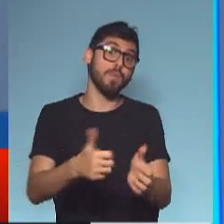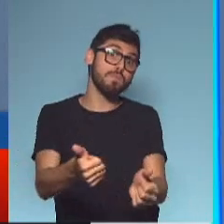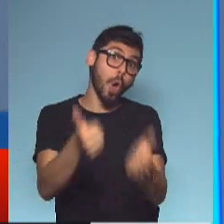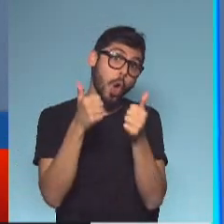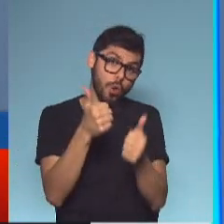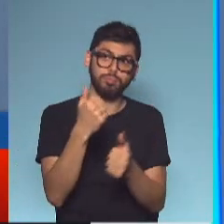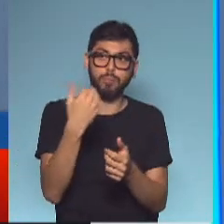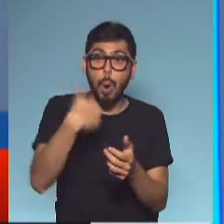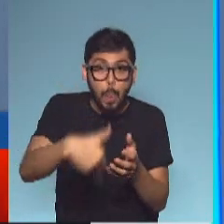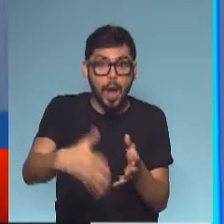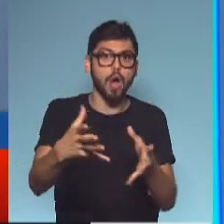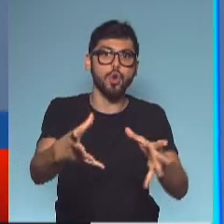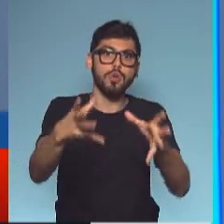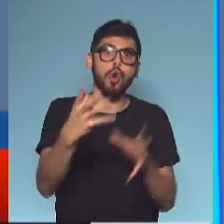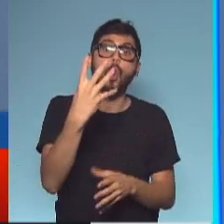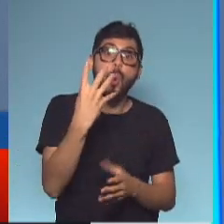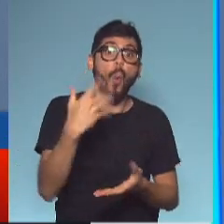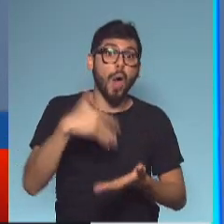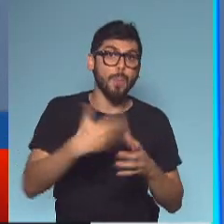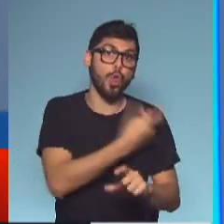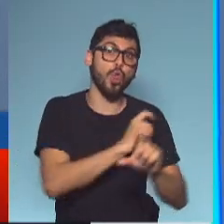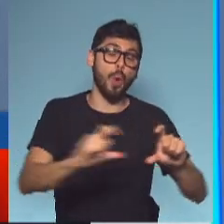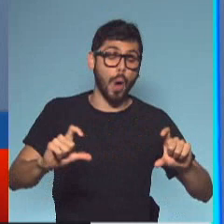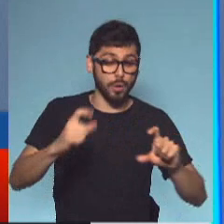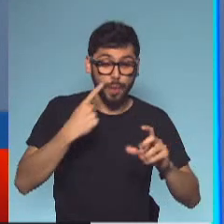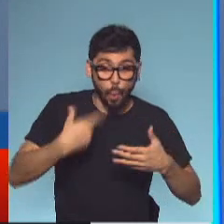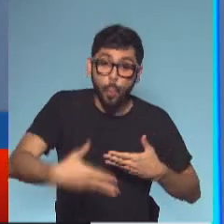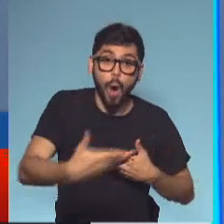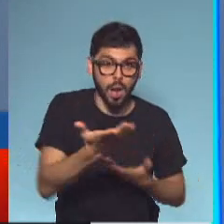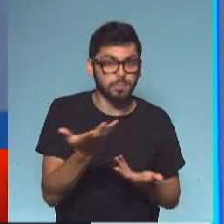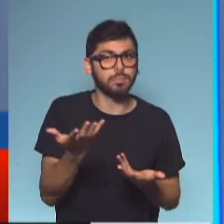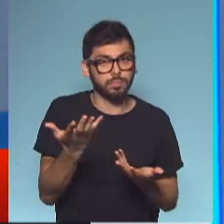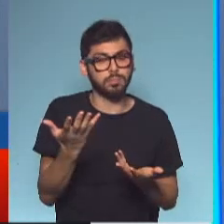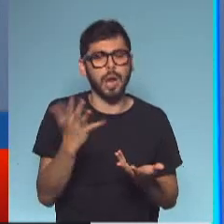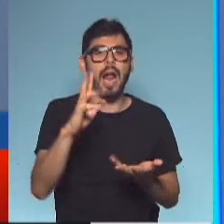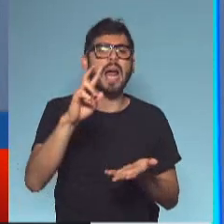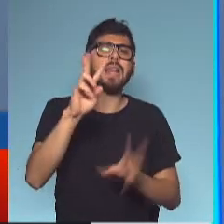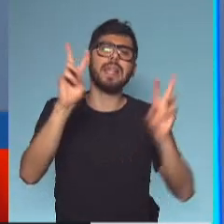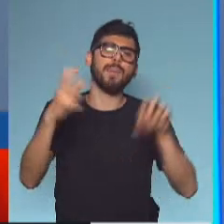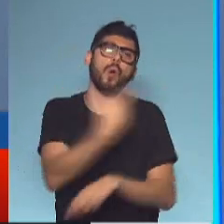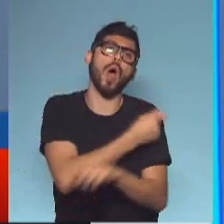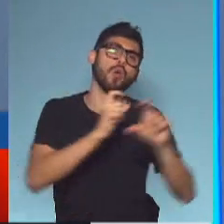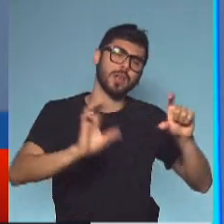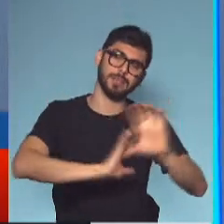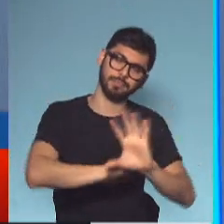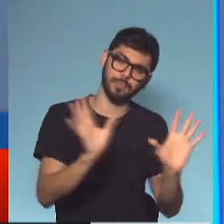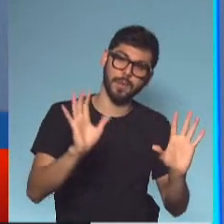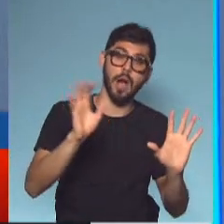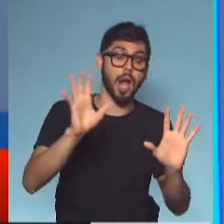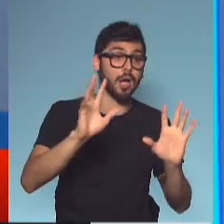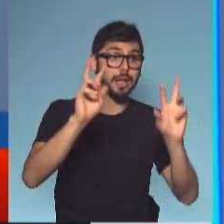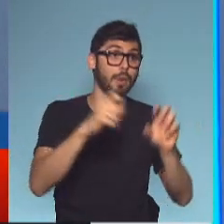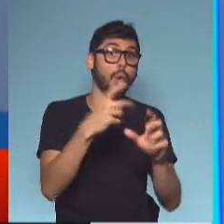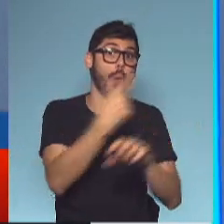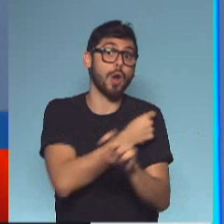Son 4 millones de vacunas que llegan a nuestro país en las próximas semanas. Ahora, tema vacuna, abro carpeta vacuna y me encuentro con